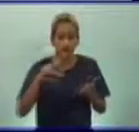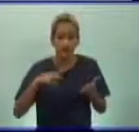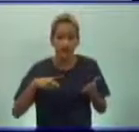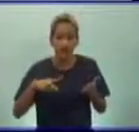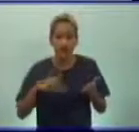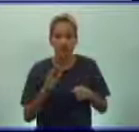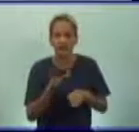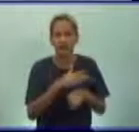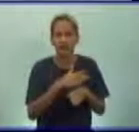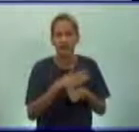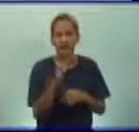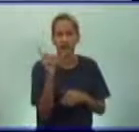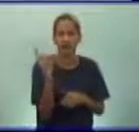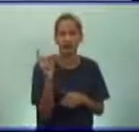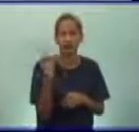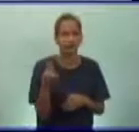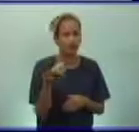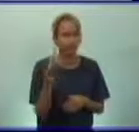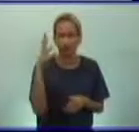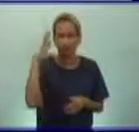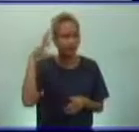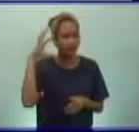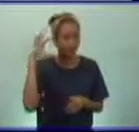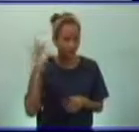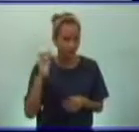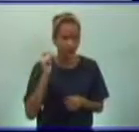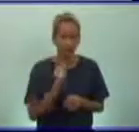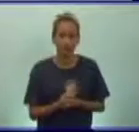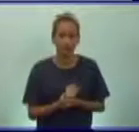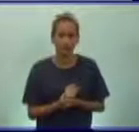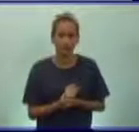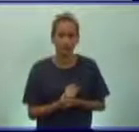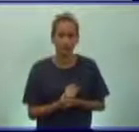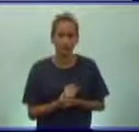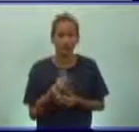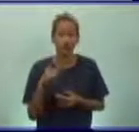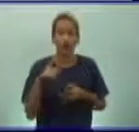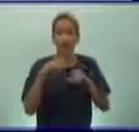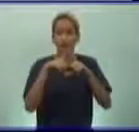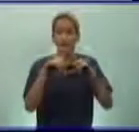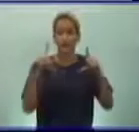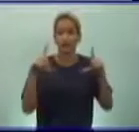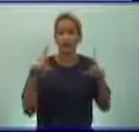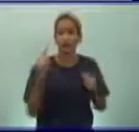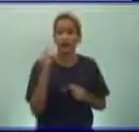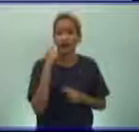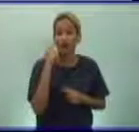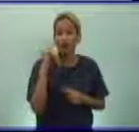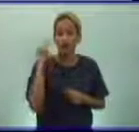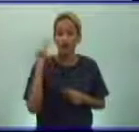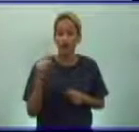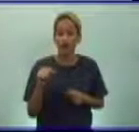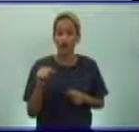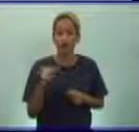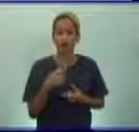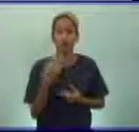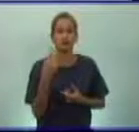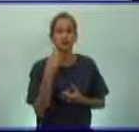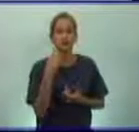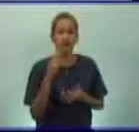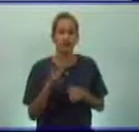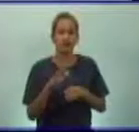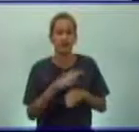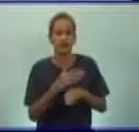resulten de difícil comprensión. Los textos que se ofrecen posibilitan ejercitar las diferentes categorías